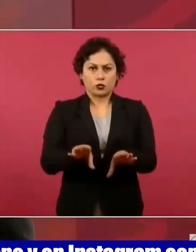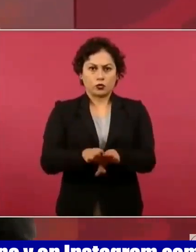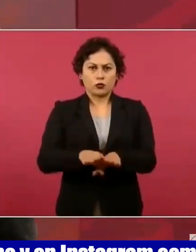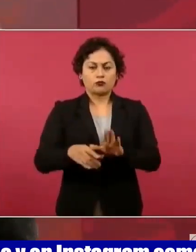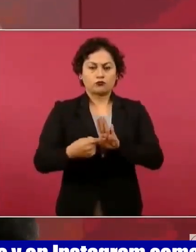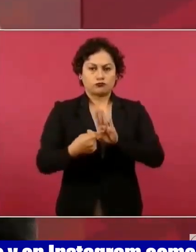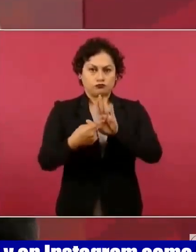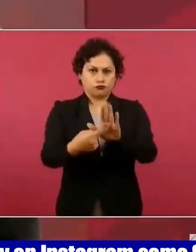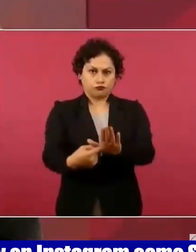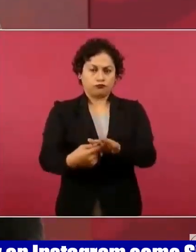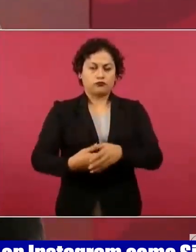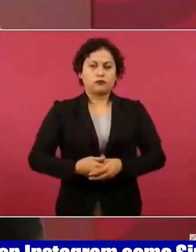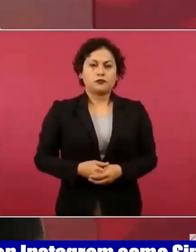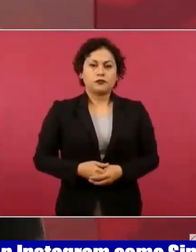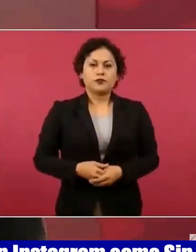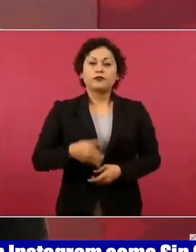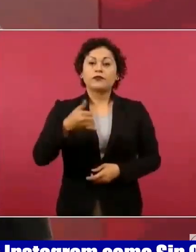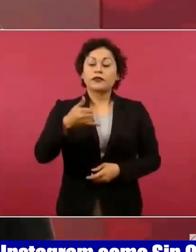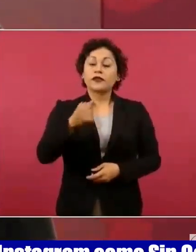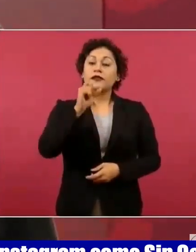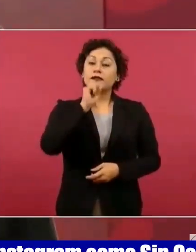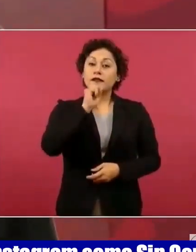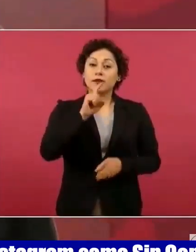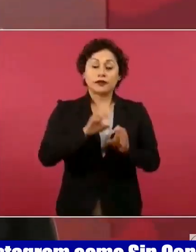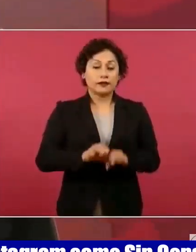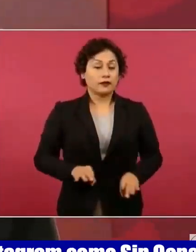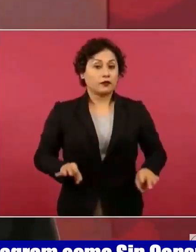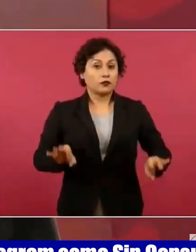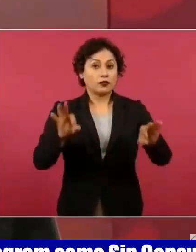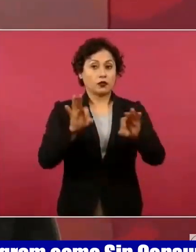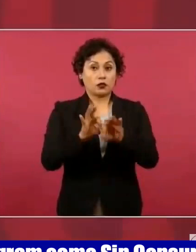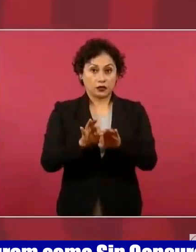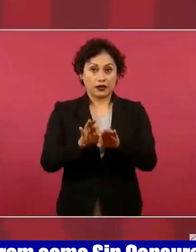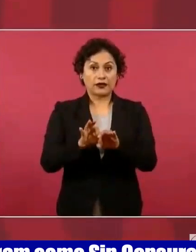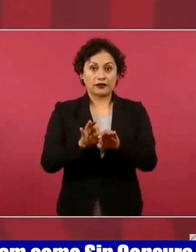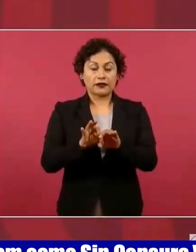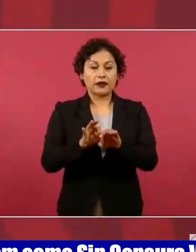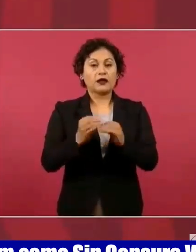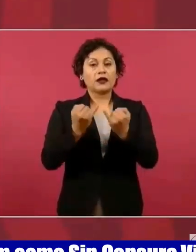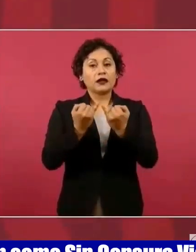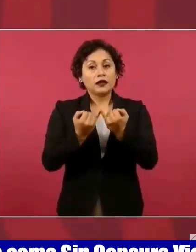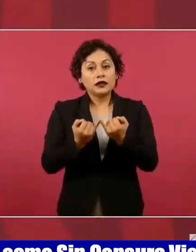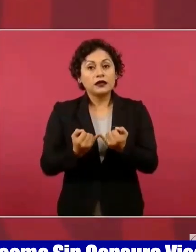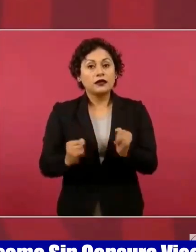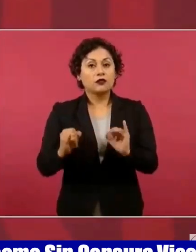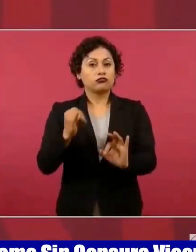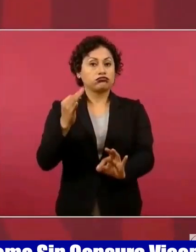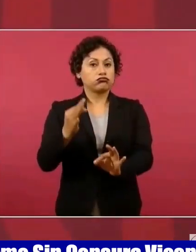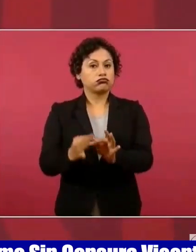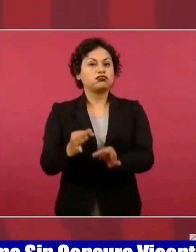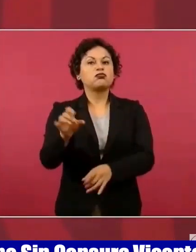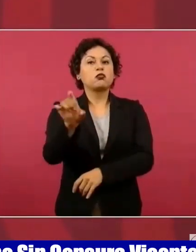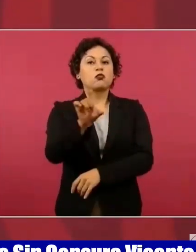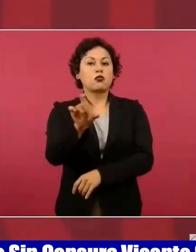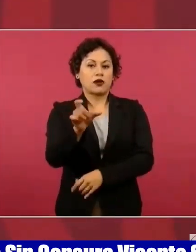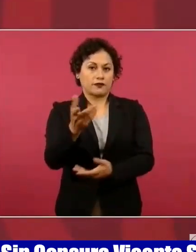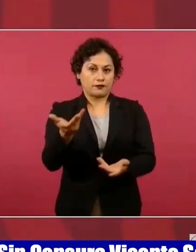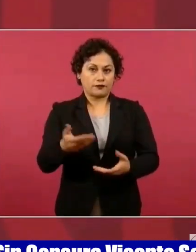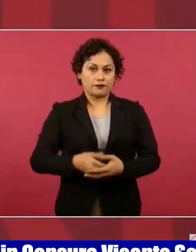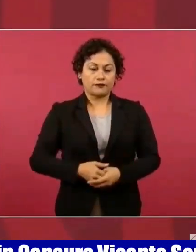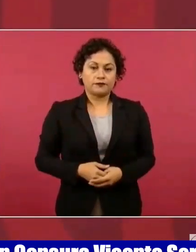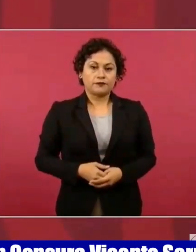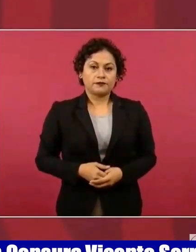atenderlo, que ya llegue el año nuevo y que esperan que con ese año nuevo puedan resolver el conflicto Notimex mediante el